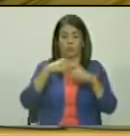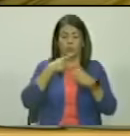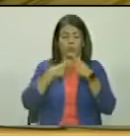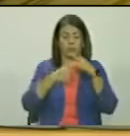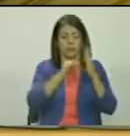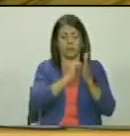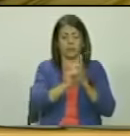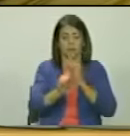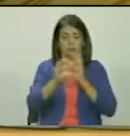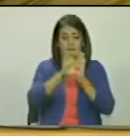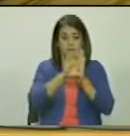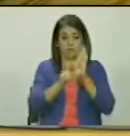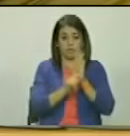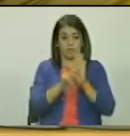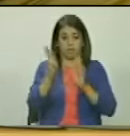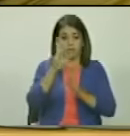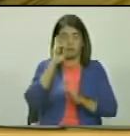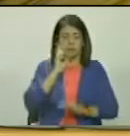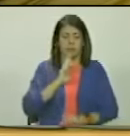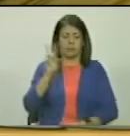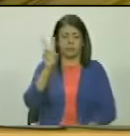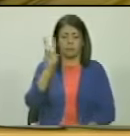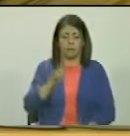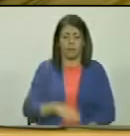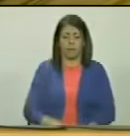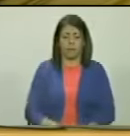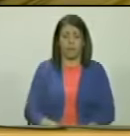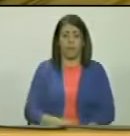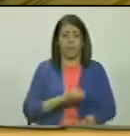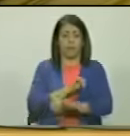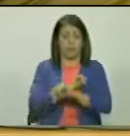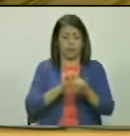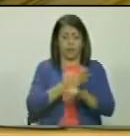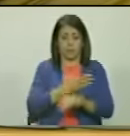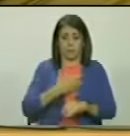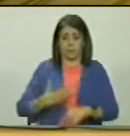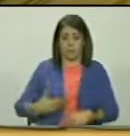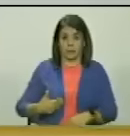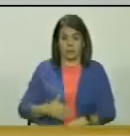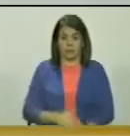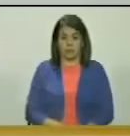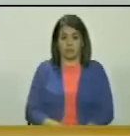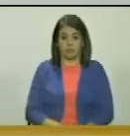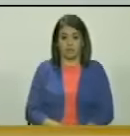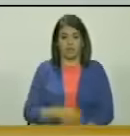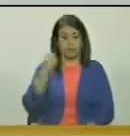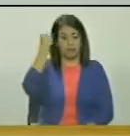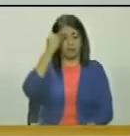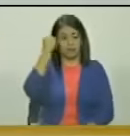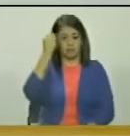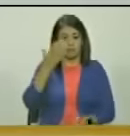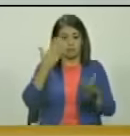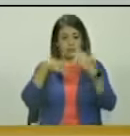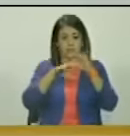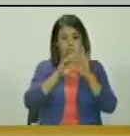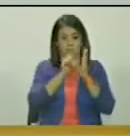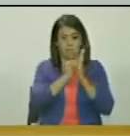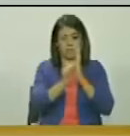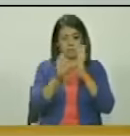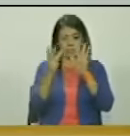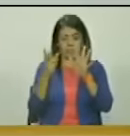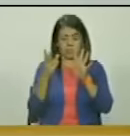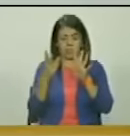lo establecido en la Constitución de la República Bolivariana de Venezuela. Es todo, ciudadano presidente. En consideración, el artículo 8,